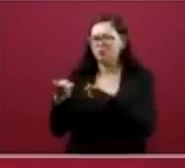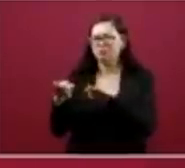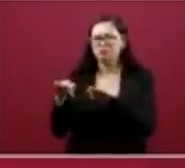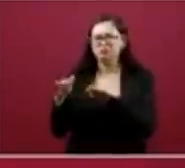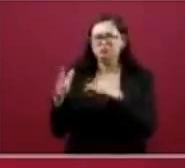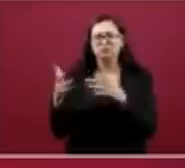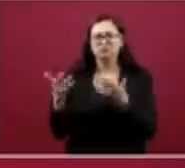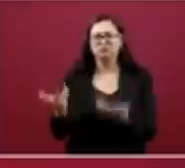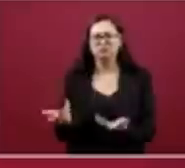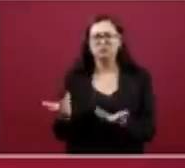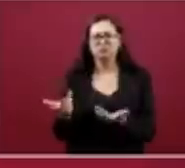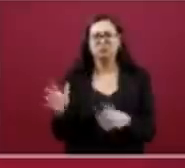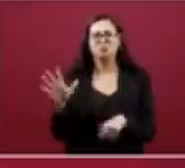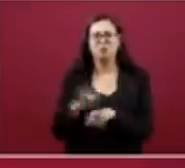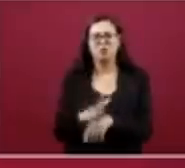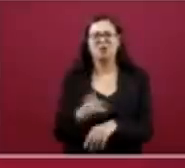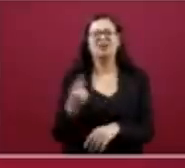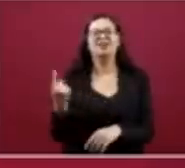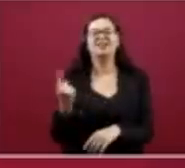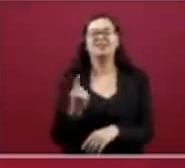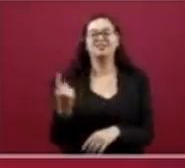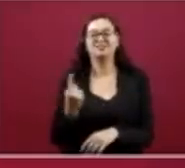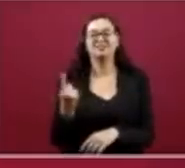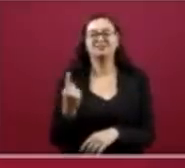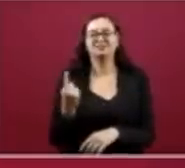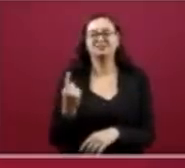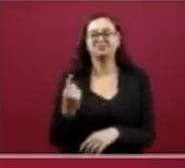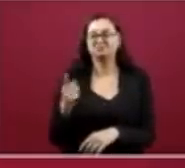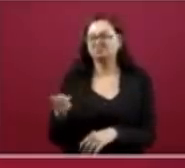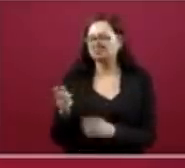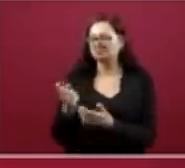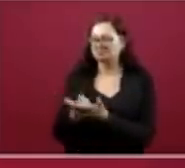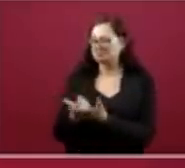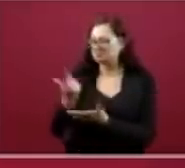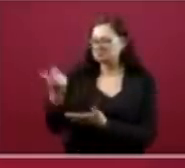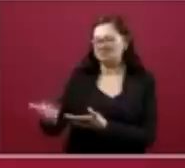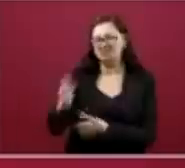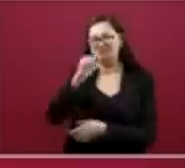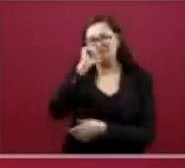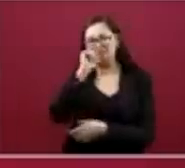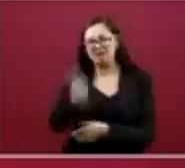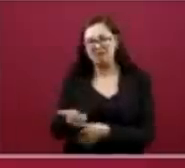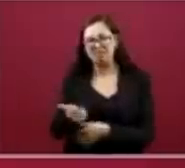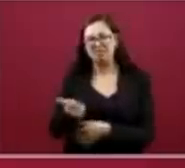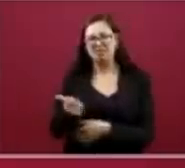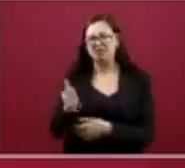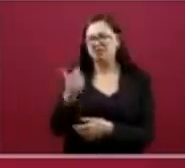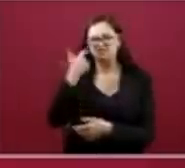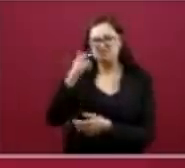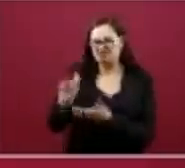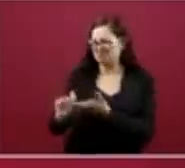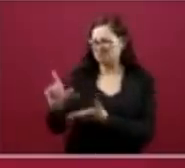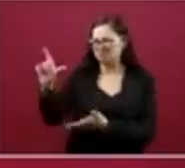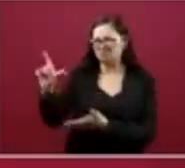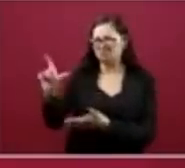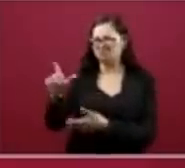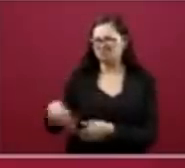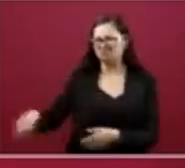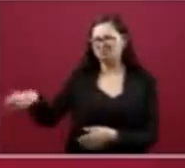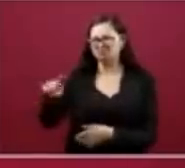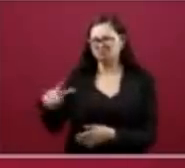porque no querían aumentarle los salarios y deciden